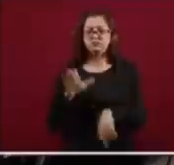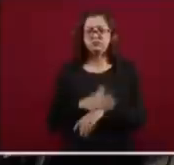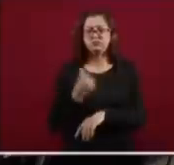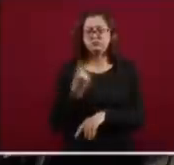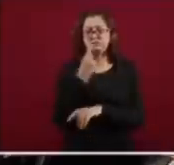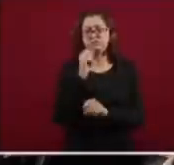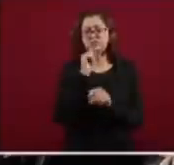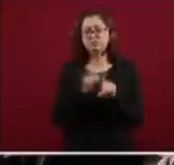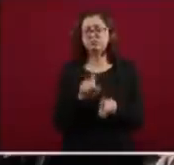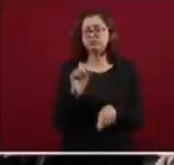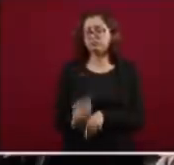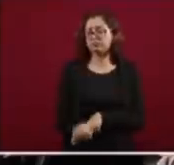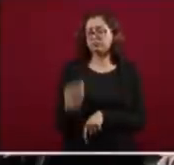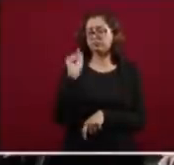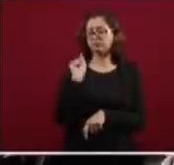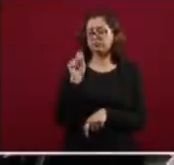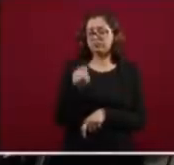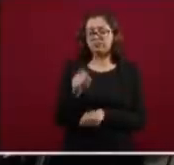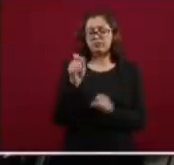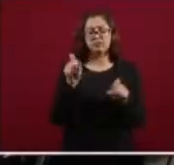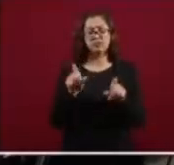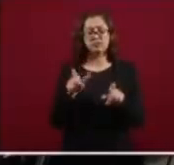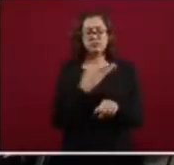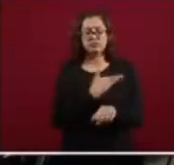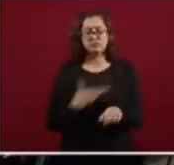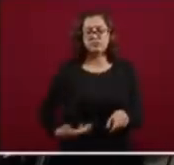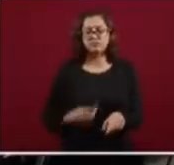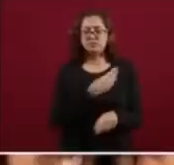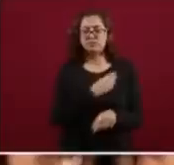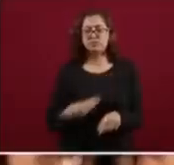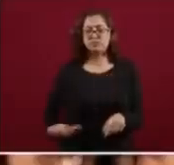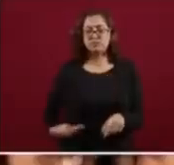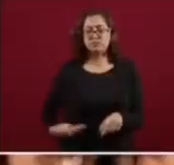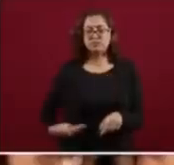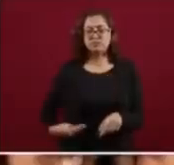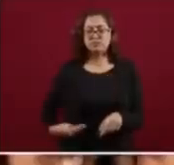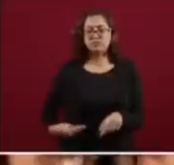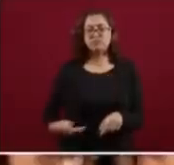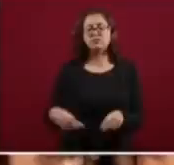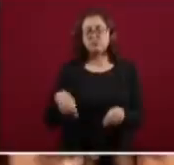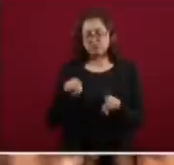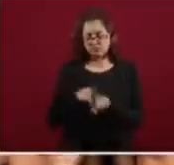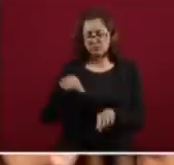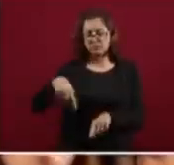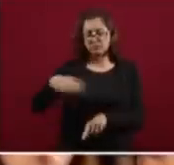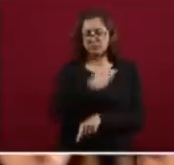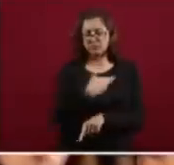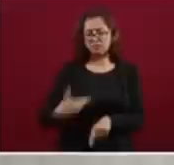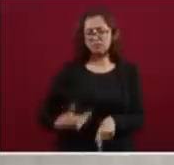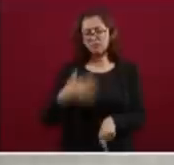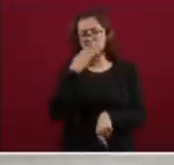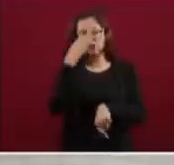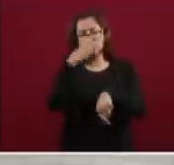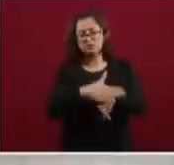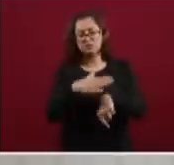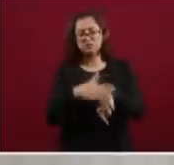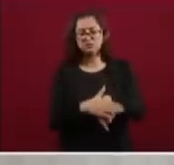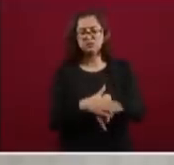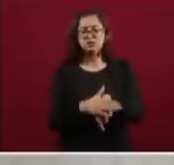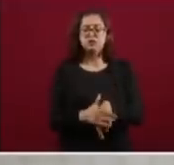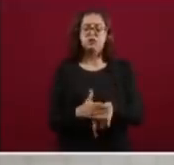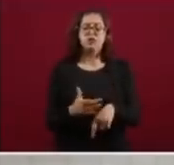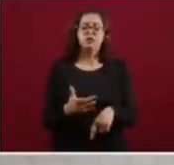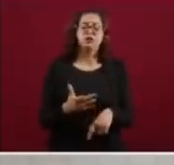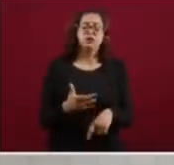sábado de acuerdo con declaraciones de la gente de la propia presidenta presidencia se le informó al área de logística de bueno primero el viernes